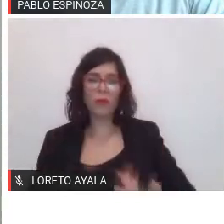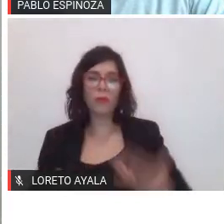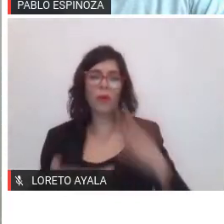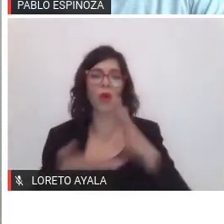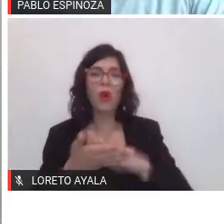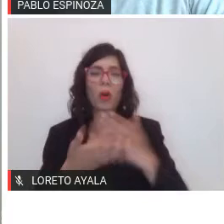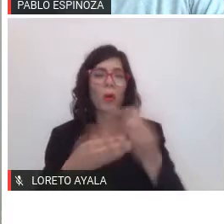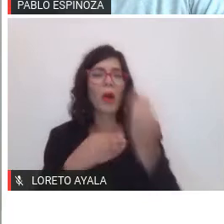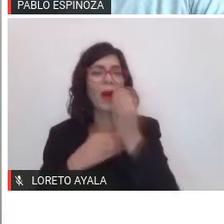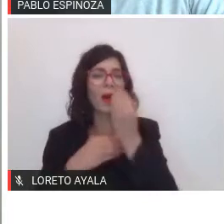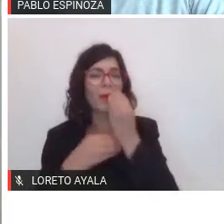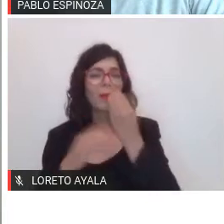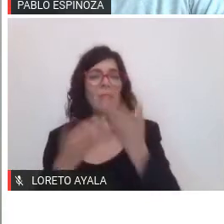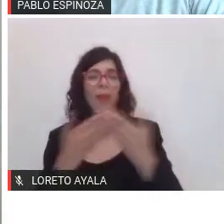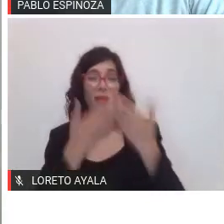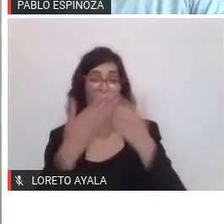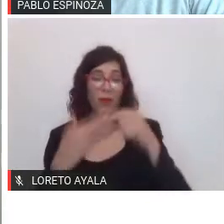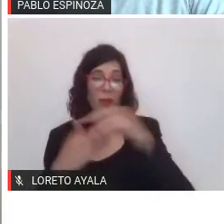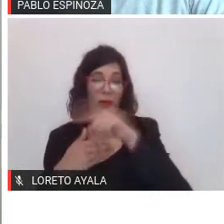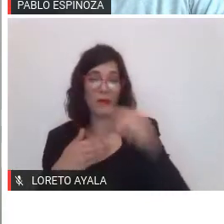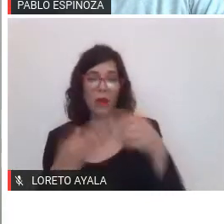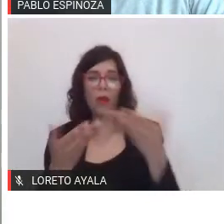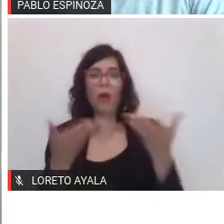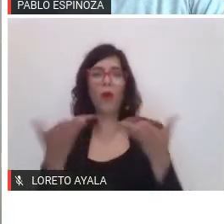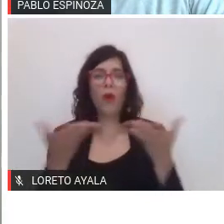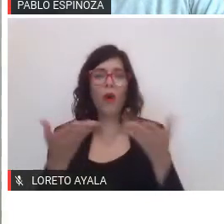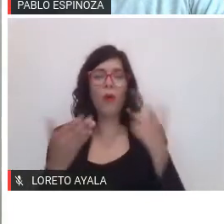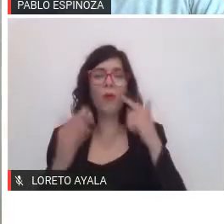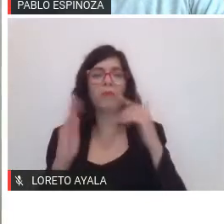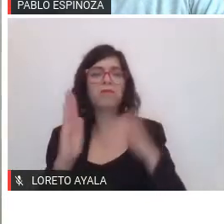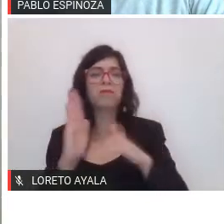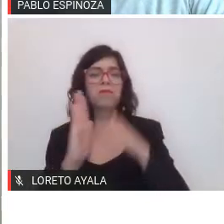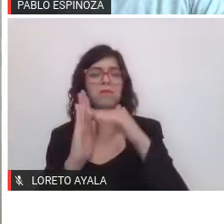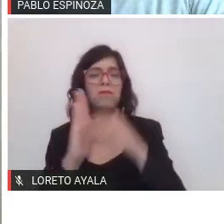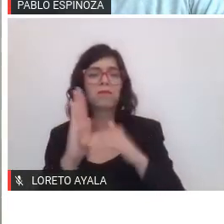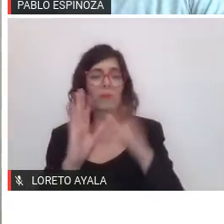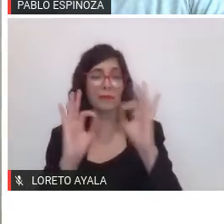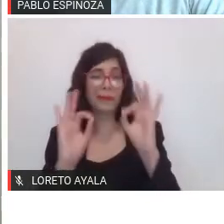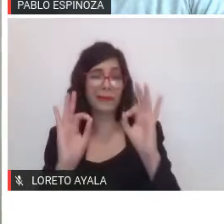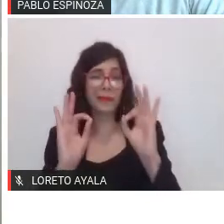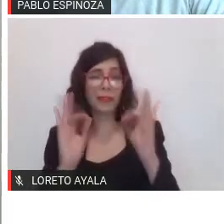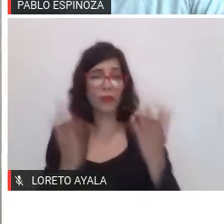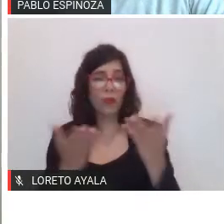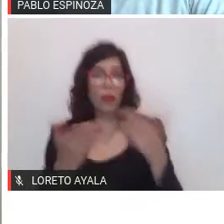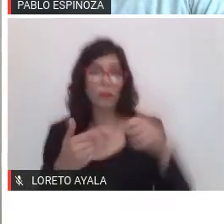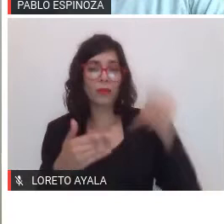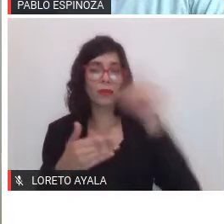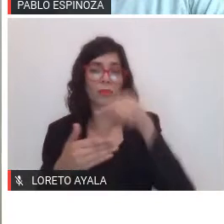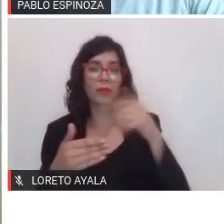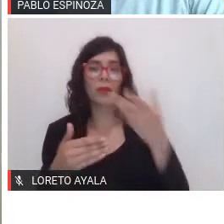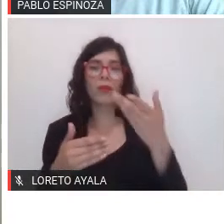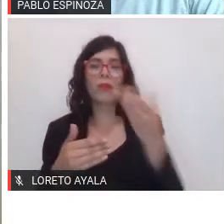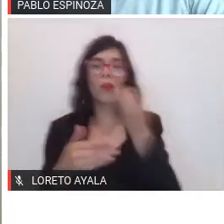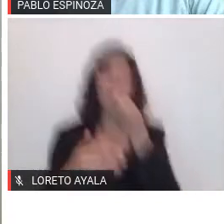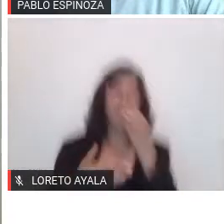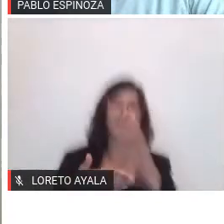nutricional de los estudiantes, cómo medir correctamente a los estudiantes para obtener un estado nutricional correcto.